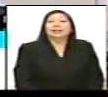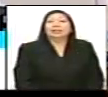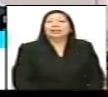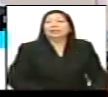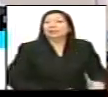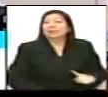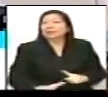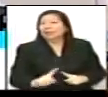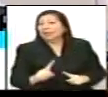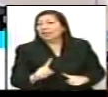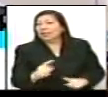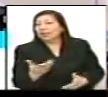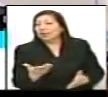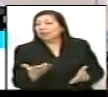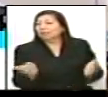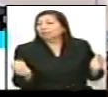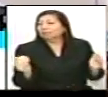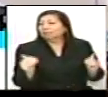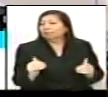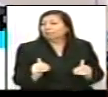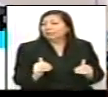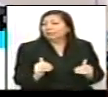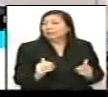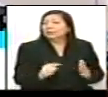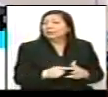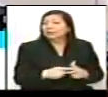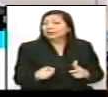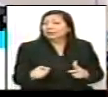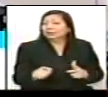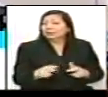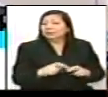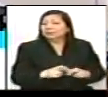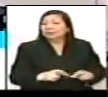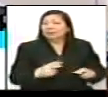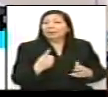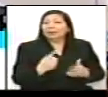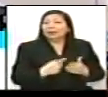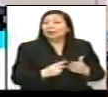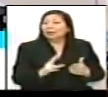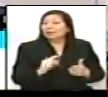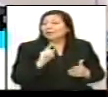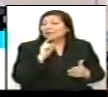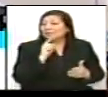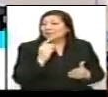algo, digamos, que cae de Maduro es que hay que sacarlo del ámbito parlamentario